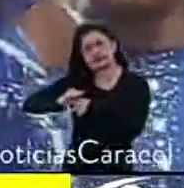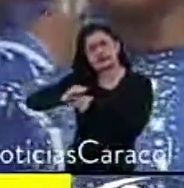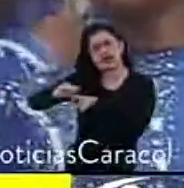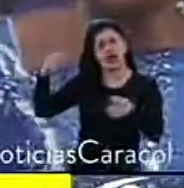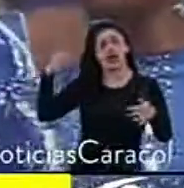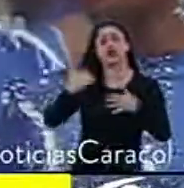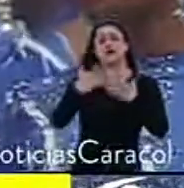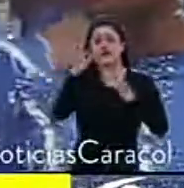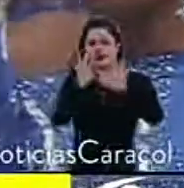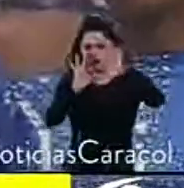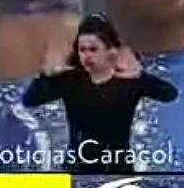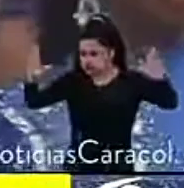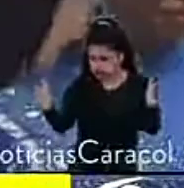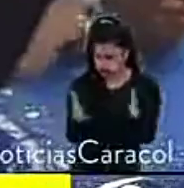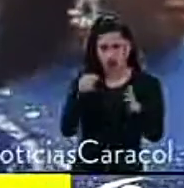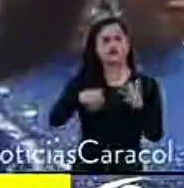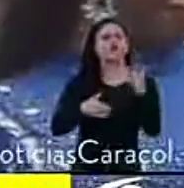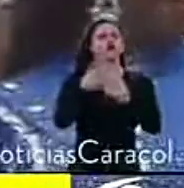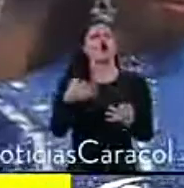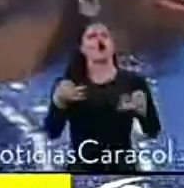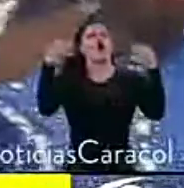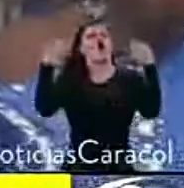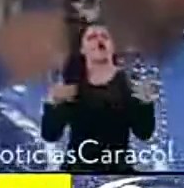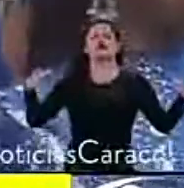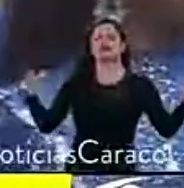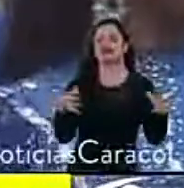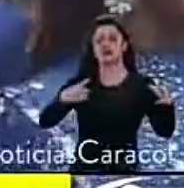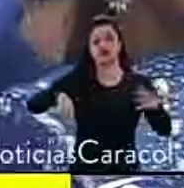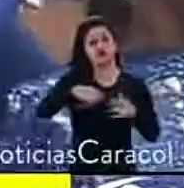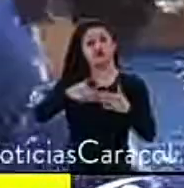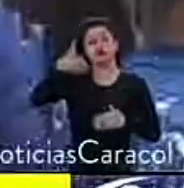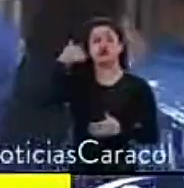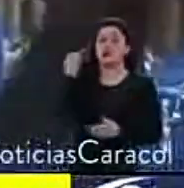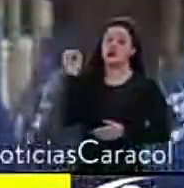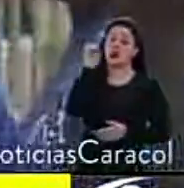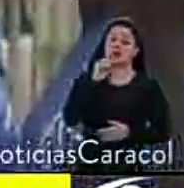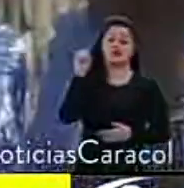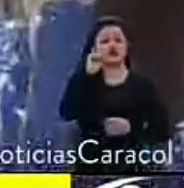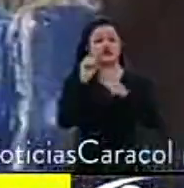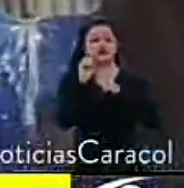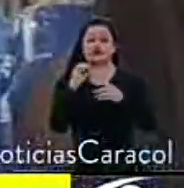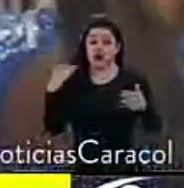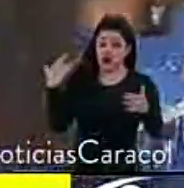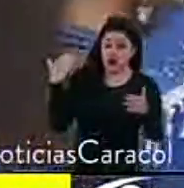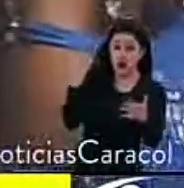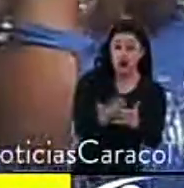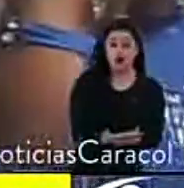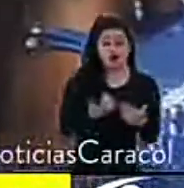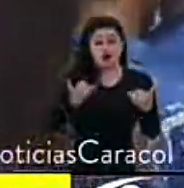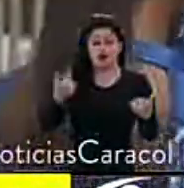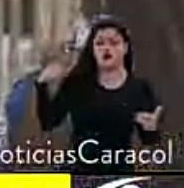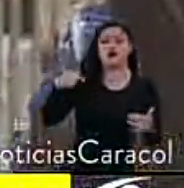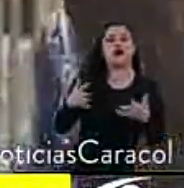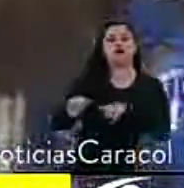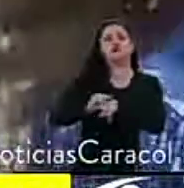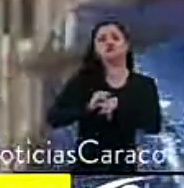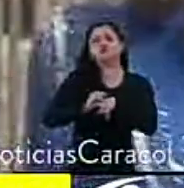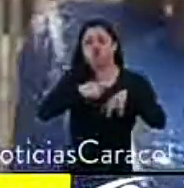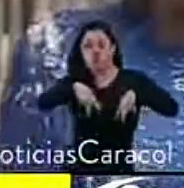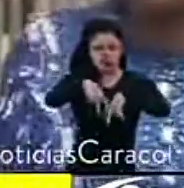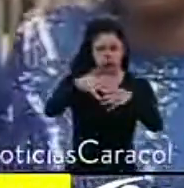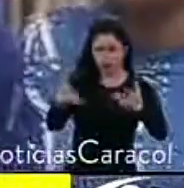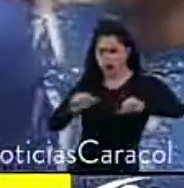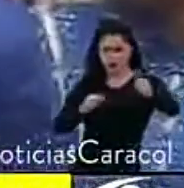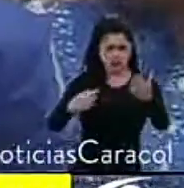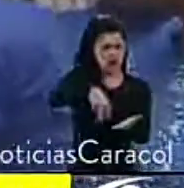por allá en octubre. Y desde octubre hacia acá vienen los respectivos ensayos hasta antier, que fue el ensayo nocturno.